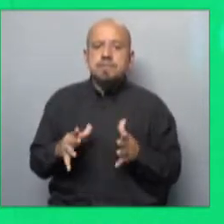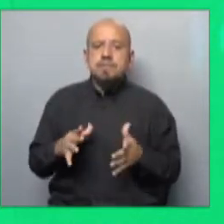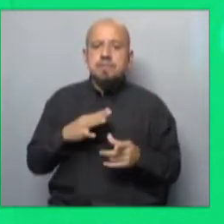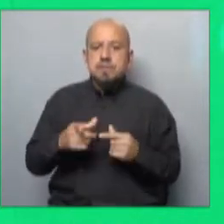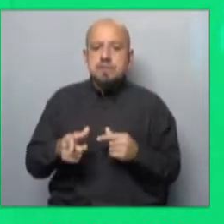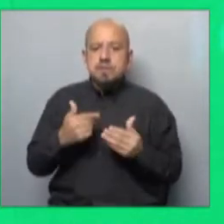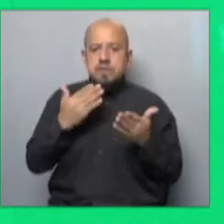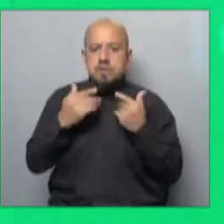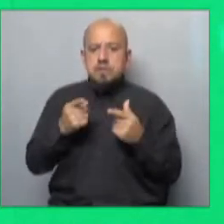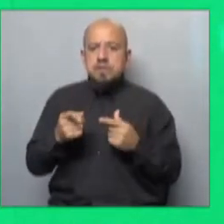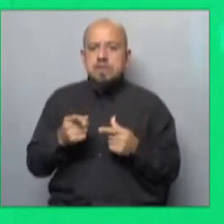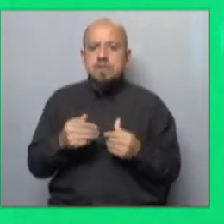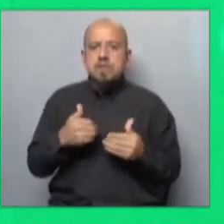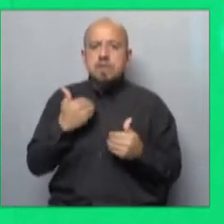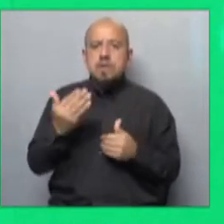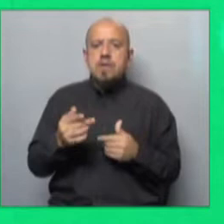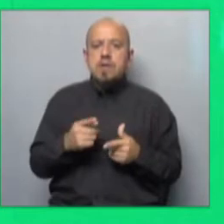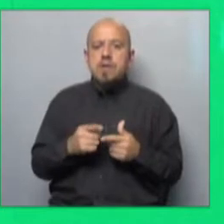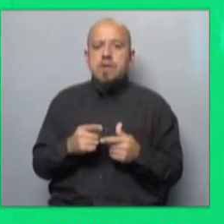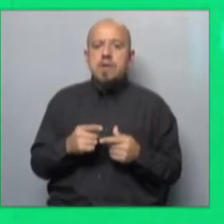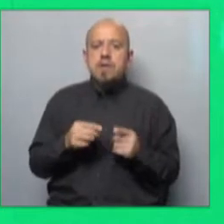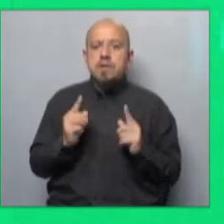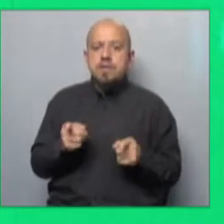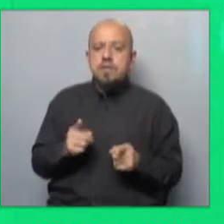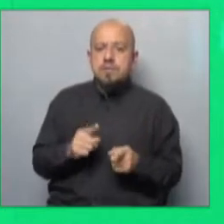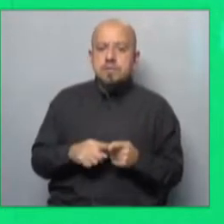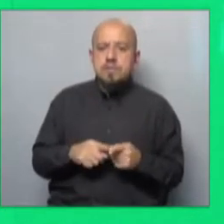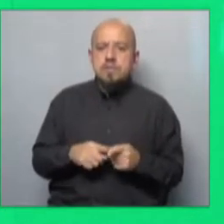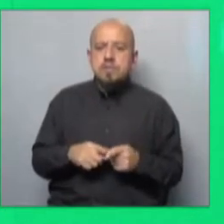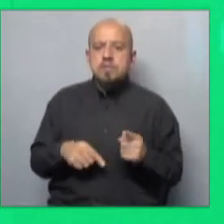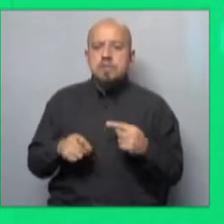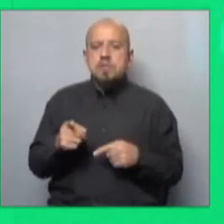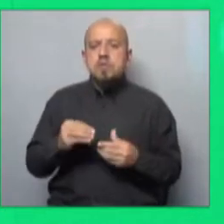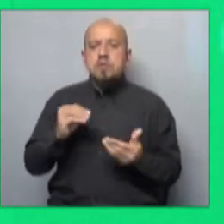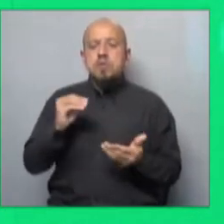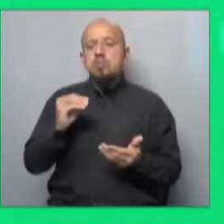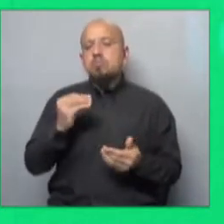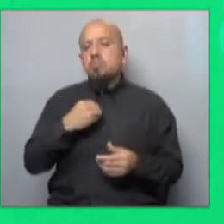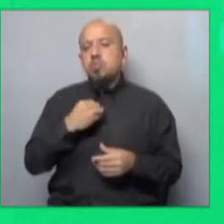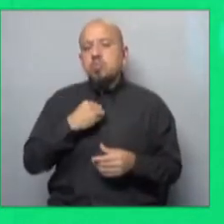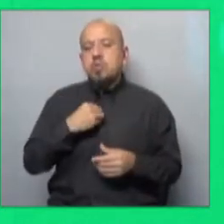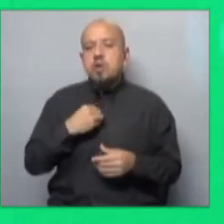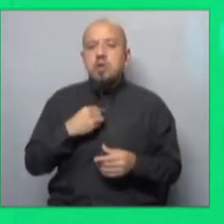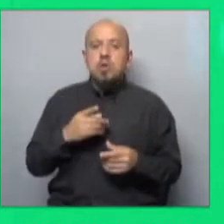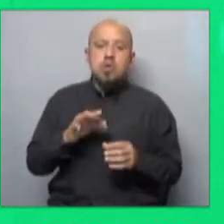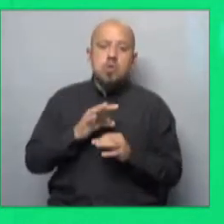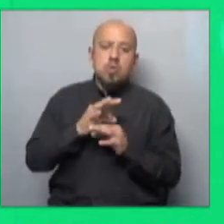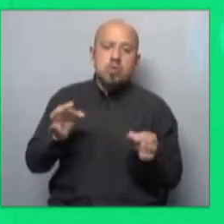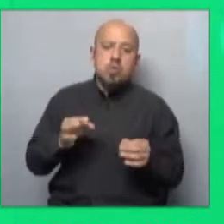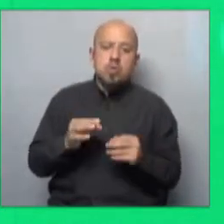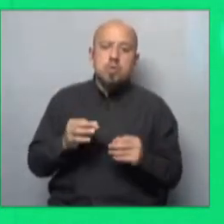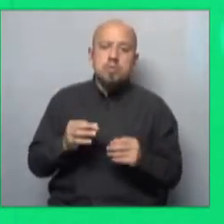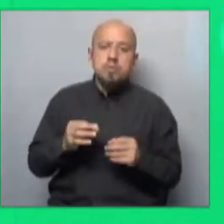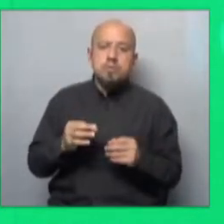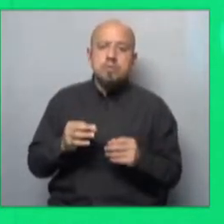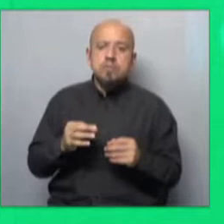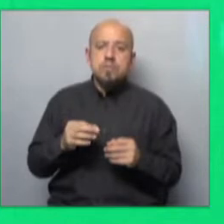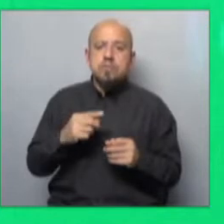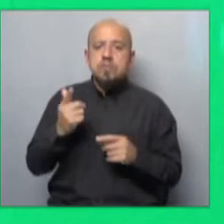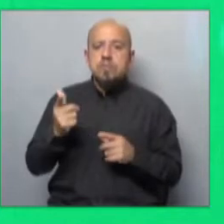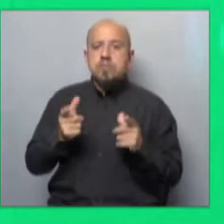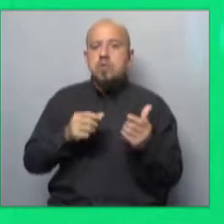vamos a hablar un poquito de eso más adelante también apoyan en los retornos voluntarios a los países de origen oa la migración a otros